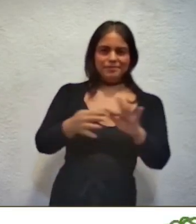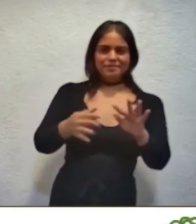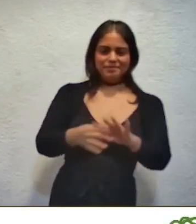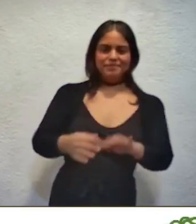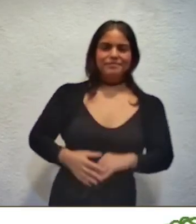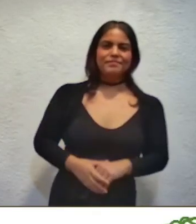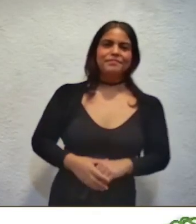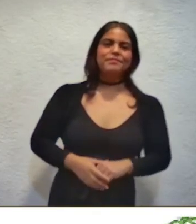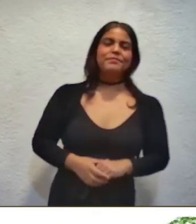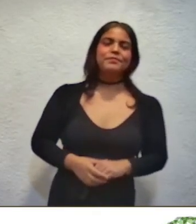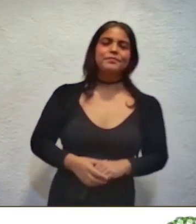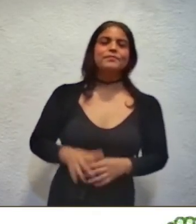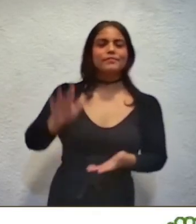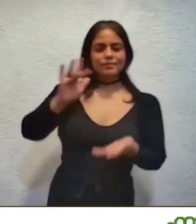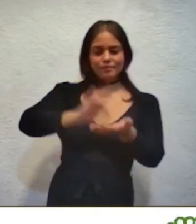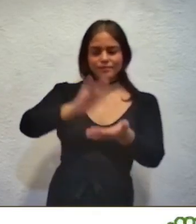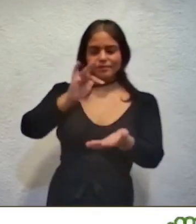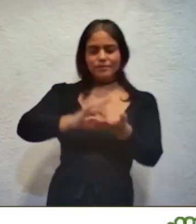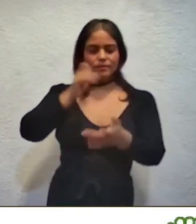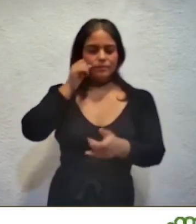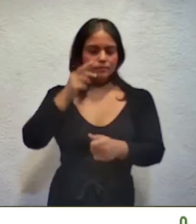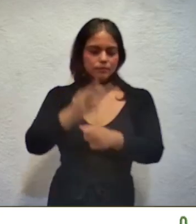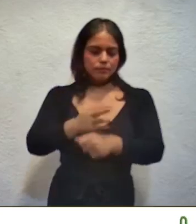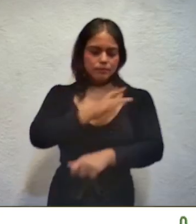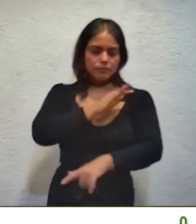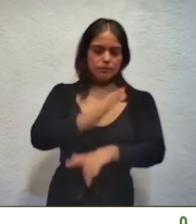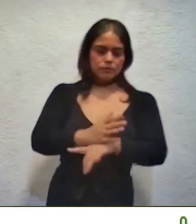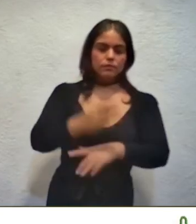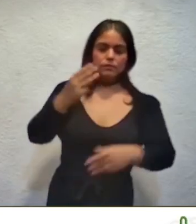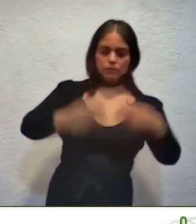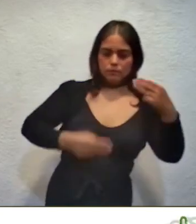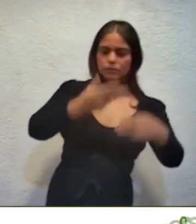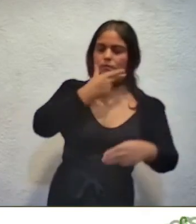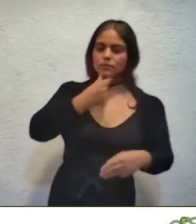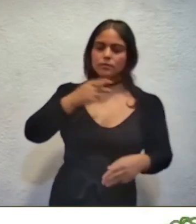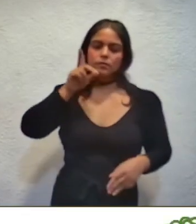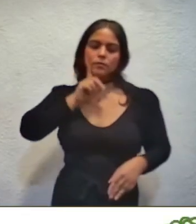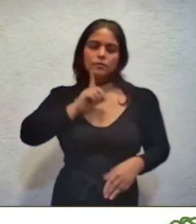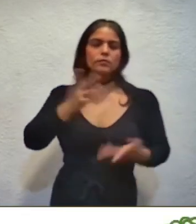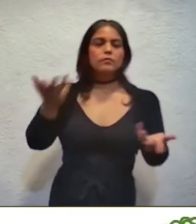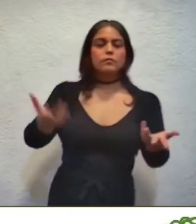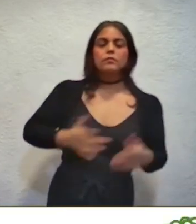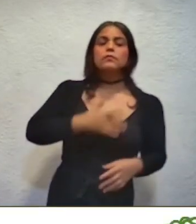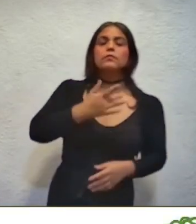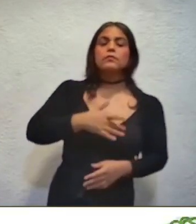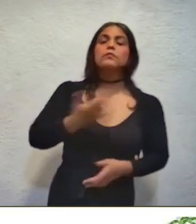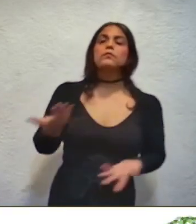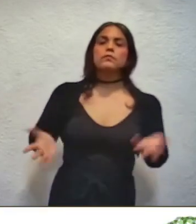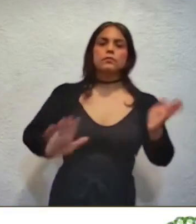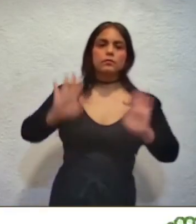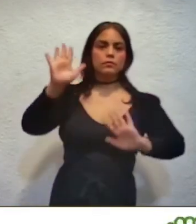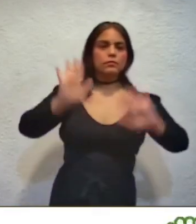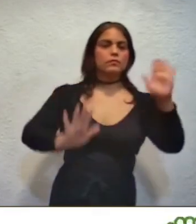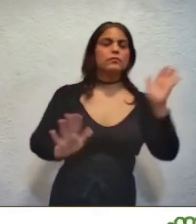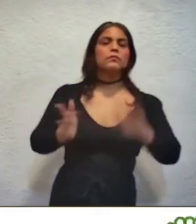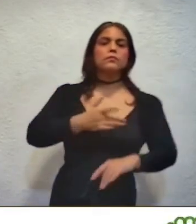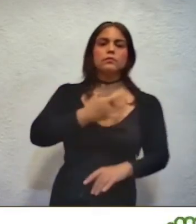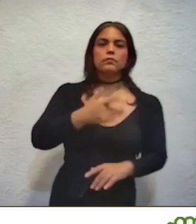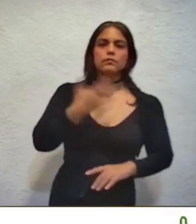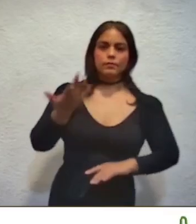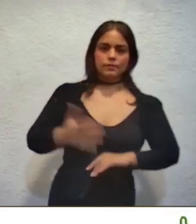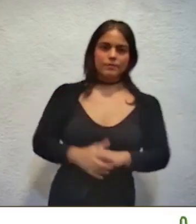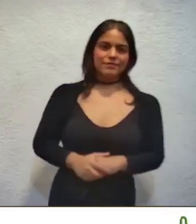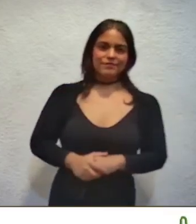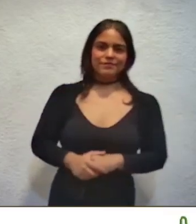magistrada, magistrados. Le agradezco, secretario general, magistrada, magistrados, está a nuestra consideración los proyectos de los que se ha dado